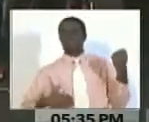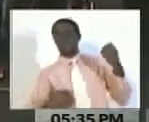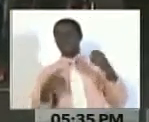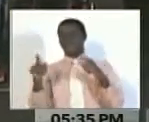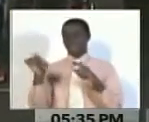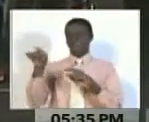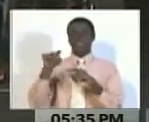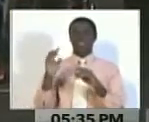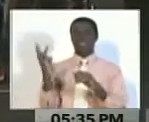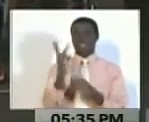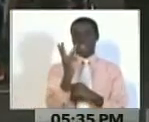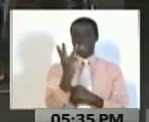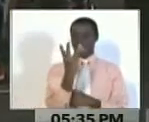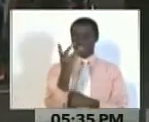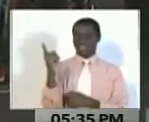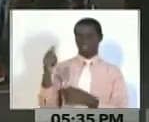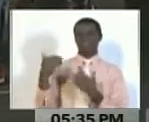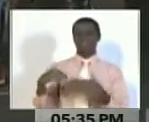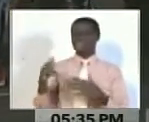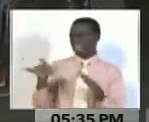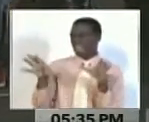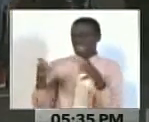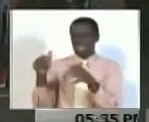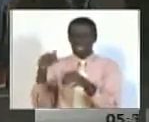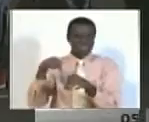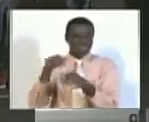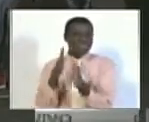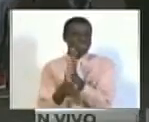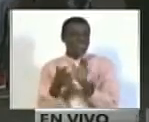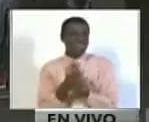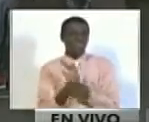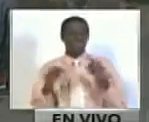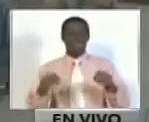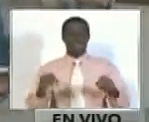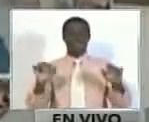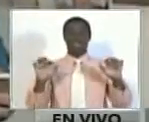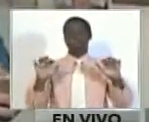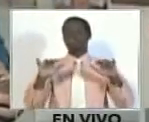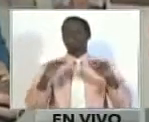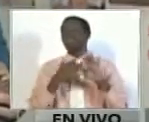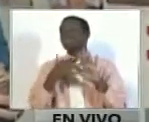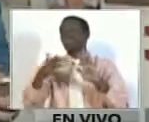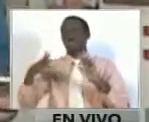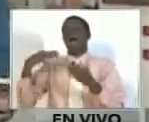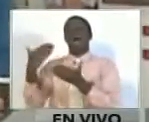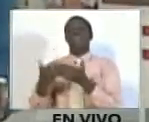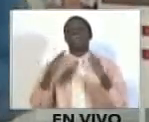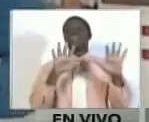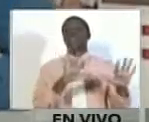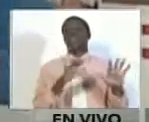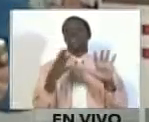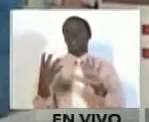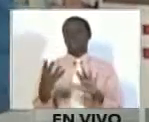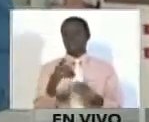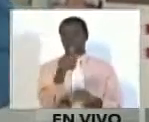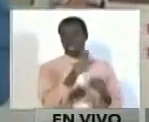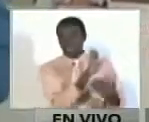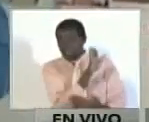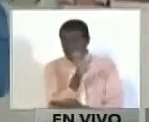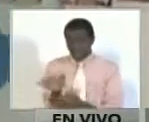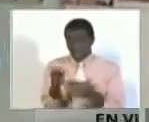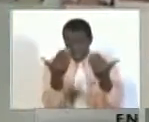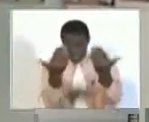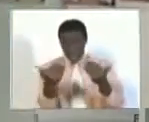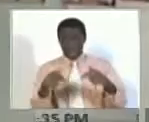trata esto de Tu Rambla y qué va a conseguir usted si se acerca hasta el 19, ¿sí? A los hermosísimos